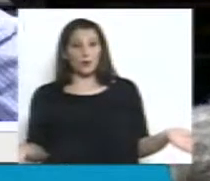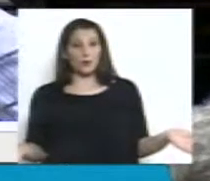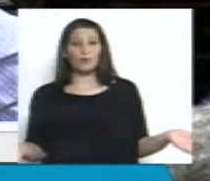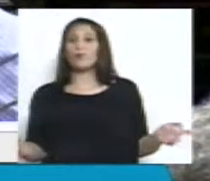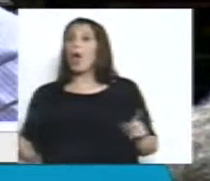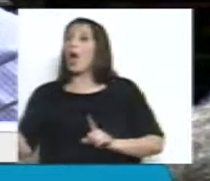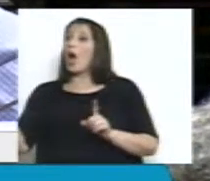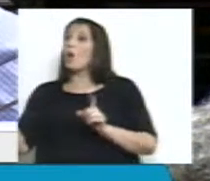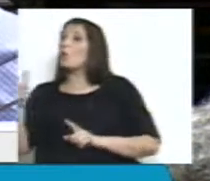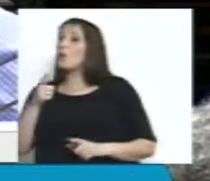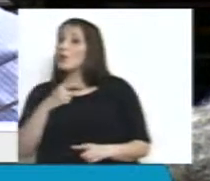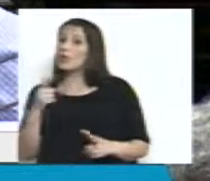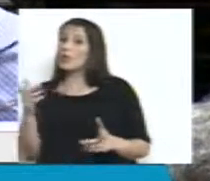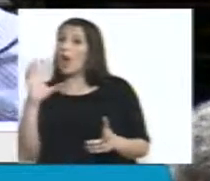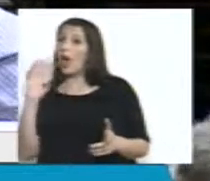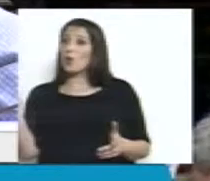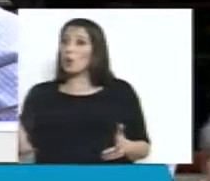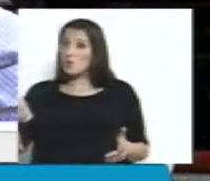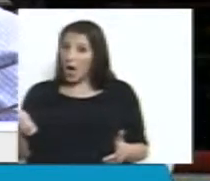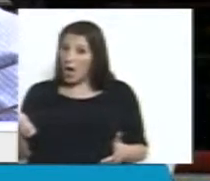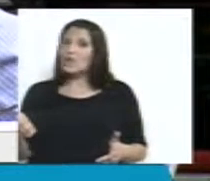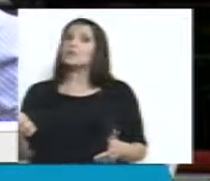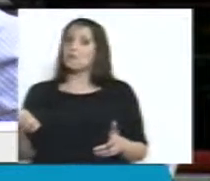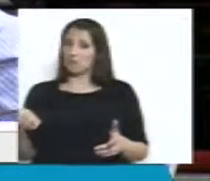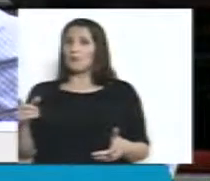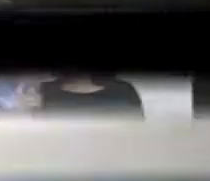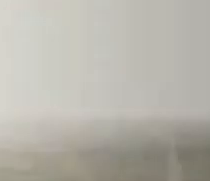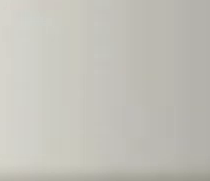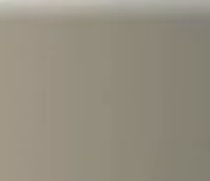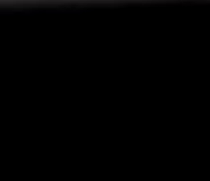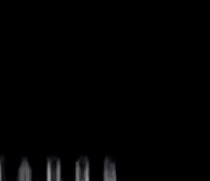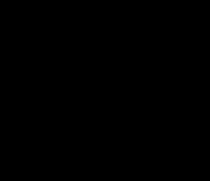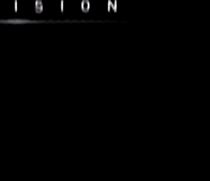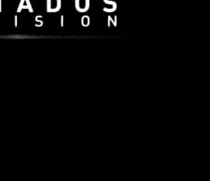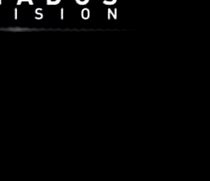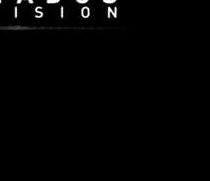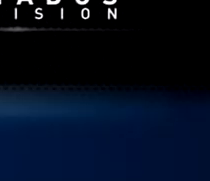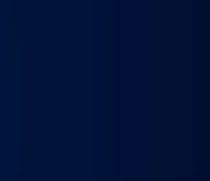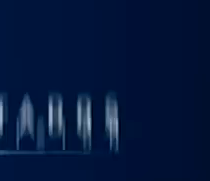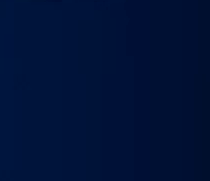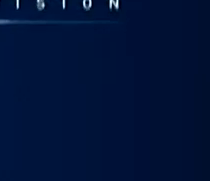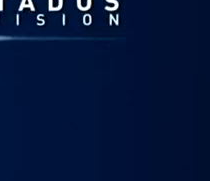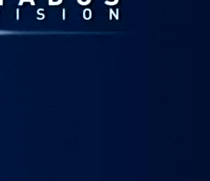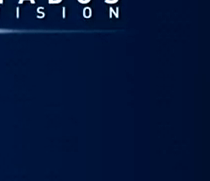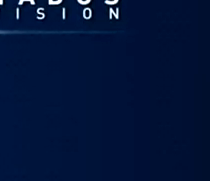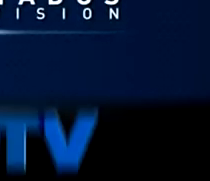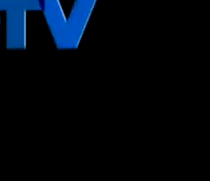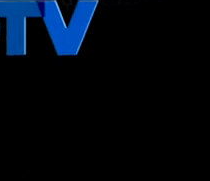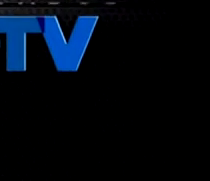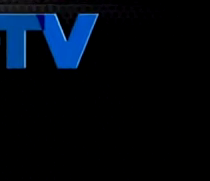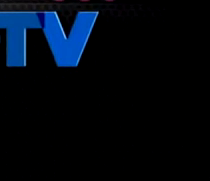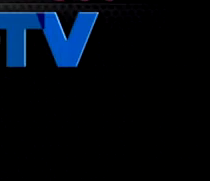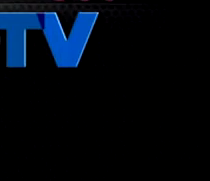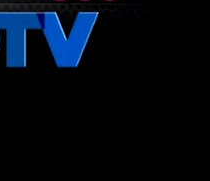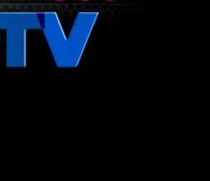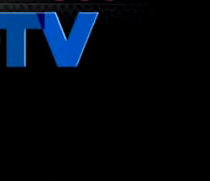algún compañero quiere completarme, es que votamos en contra de esta ley. Muchas gracias. Gracias, diputado.